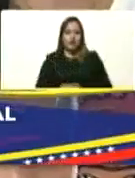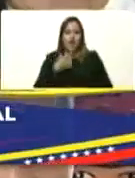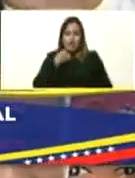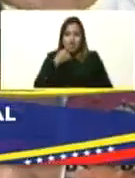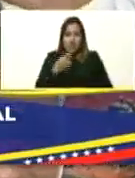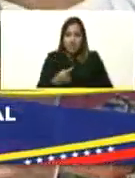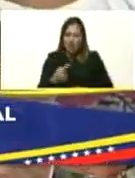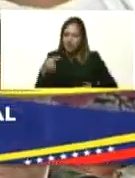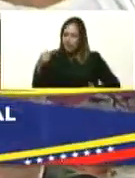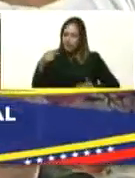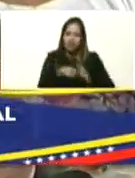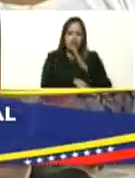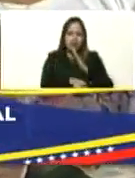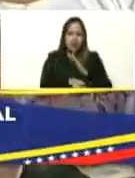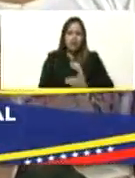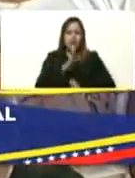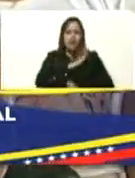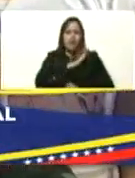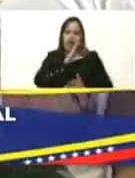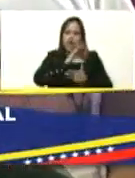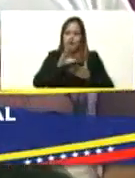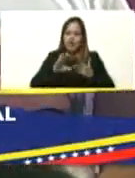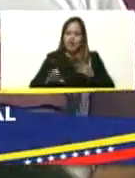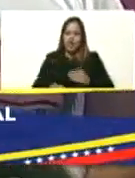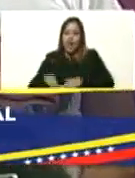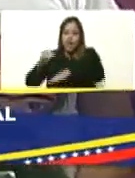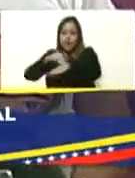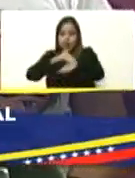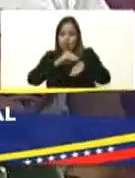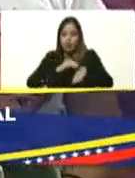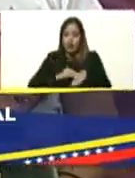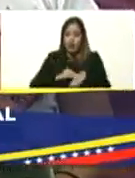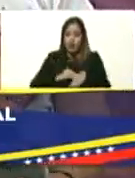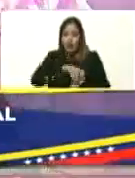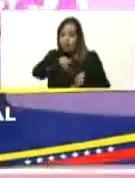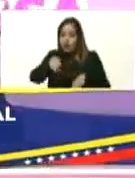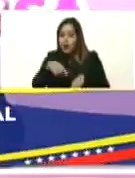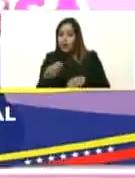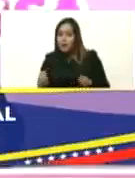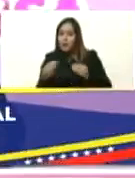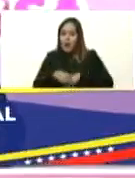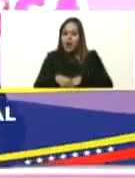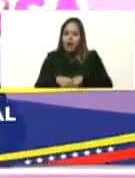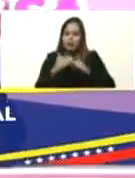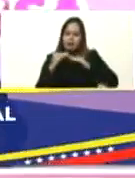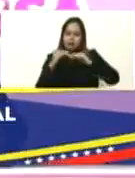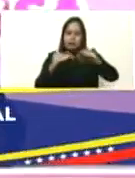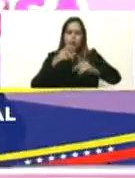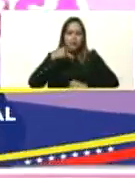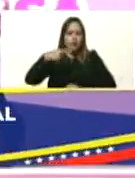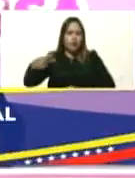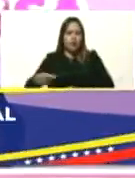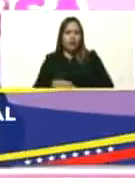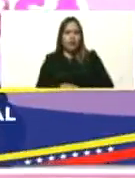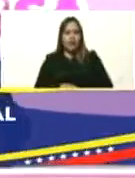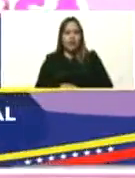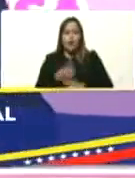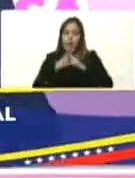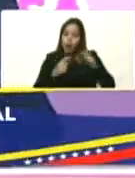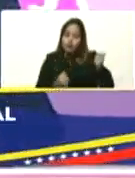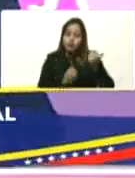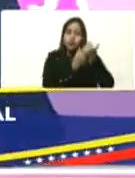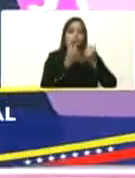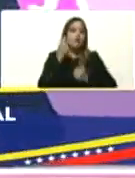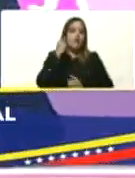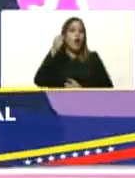con la profundidad que él lo caracterizaba. Los llamaba a ser más coherentes en política siendo feministas.